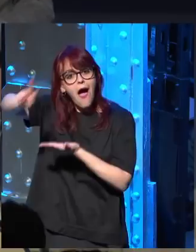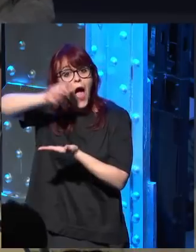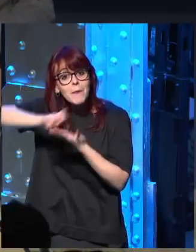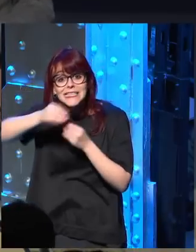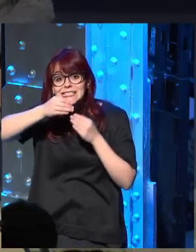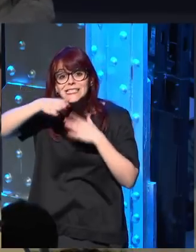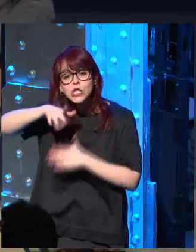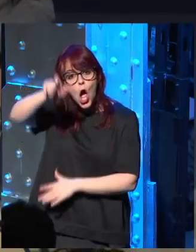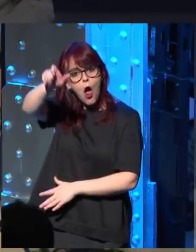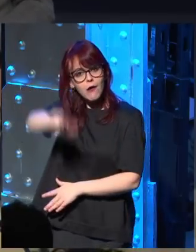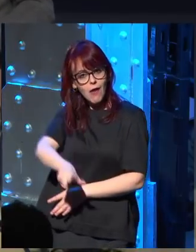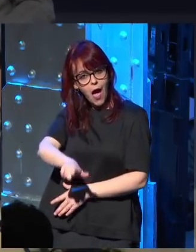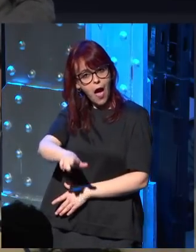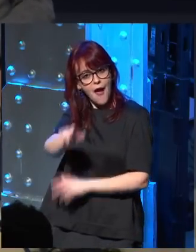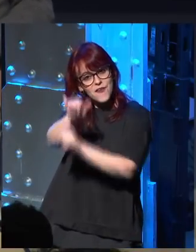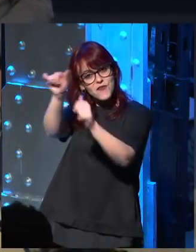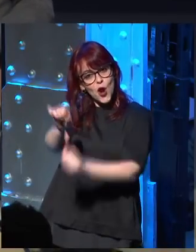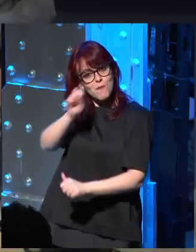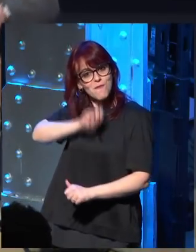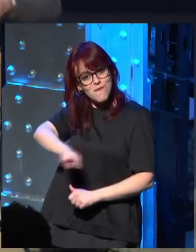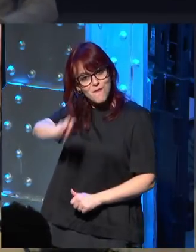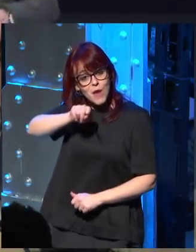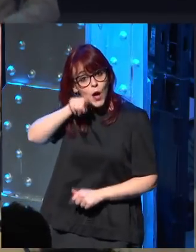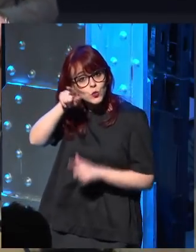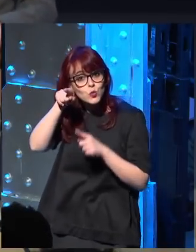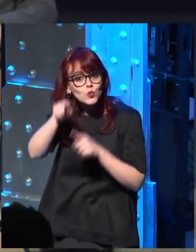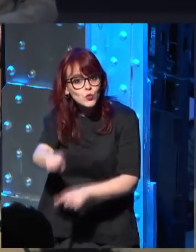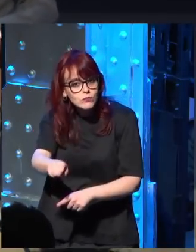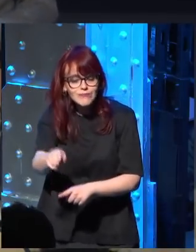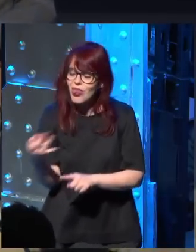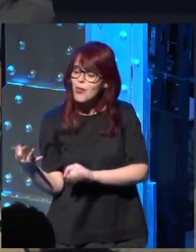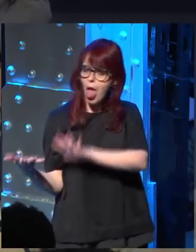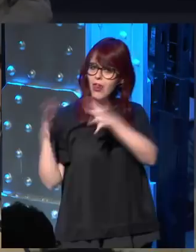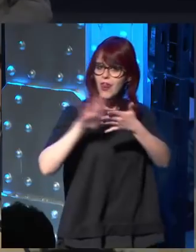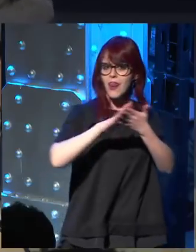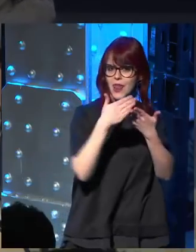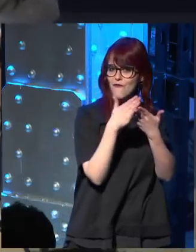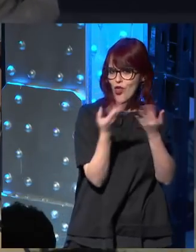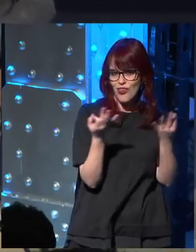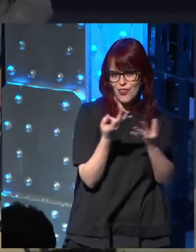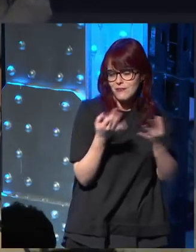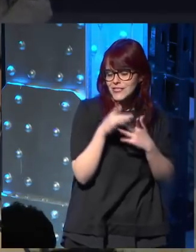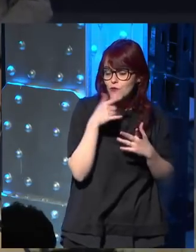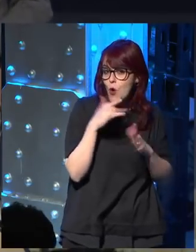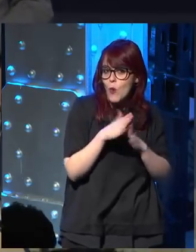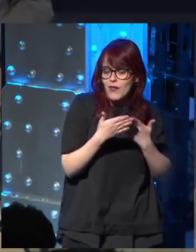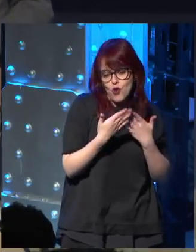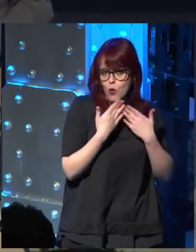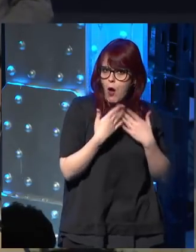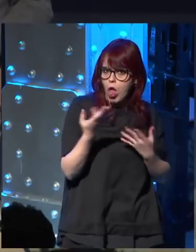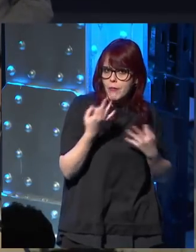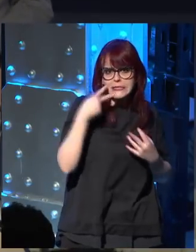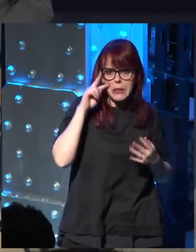se basara en mi propia caminata, ¿no? Tenía que estar dentro del libro, tenía que ser un libro caminado, digamos,